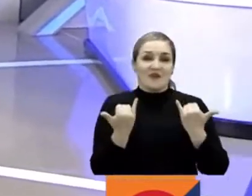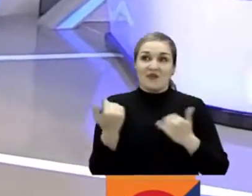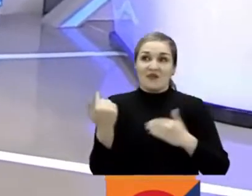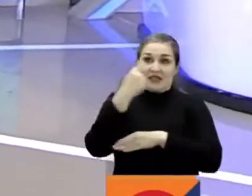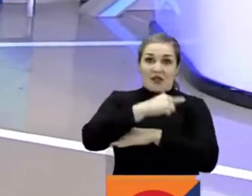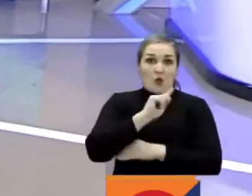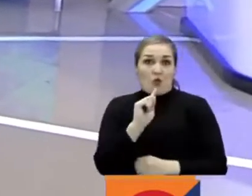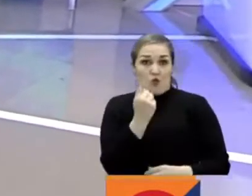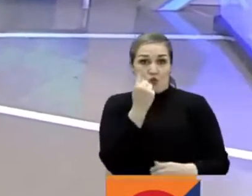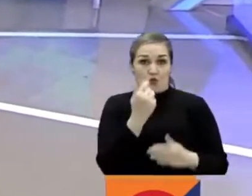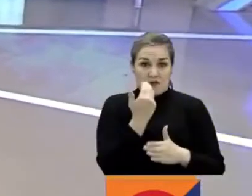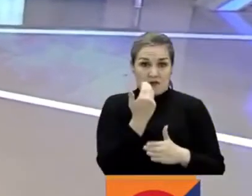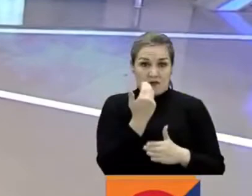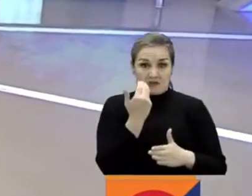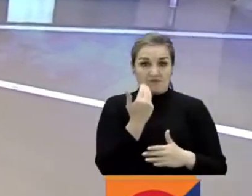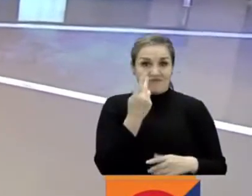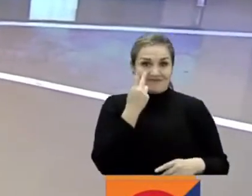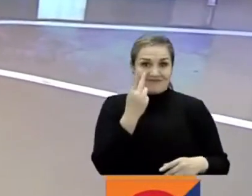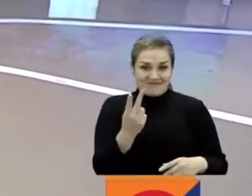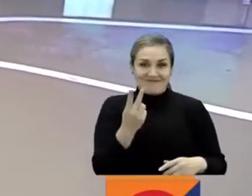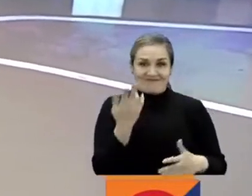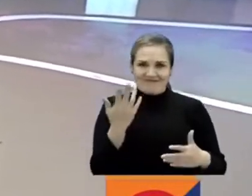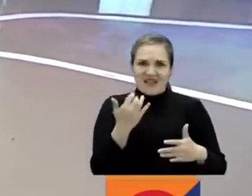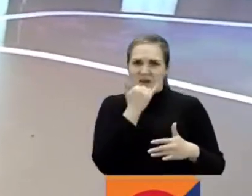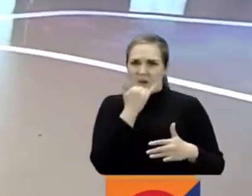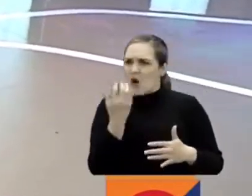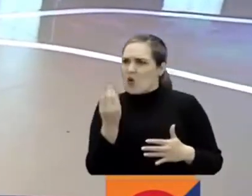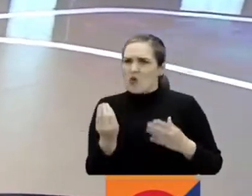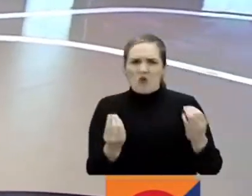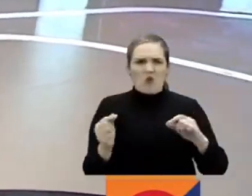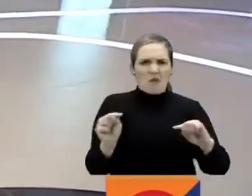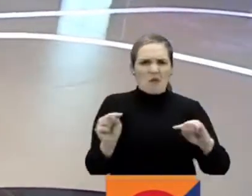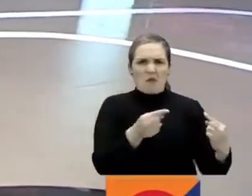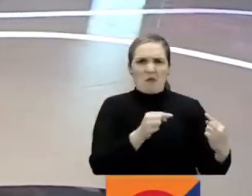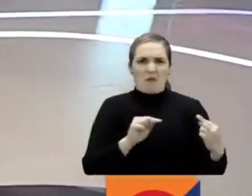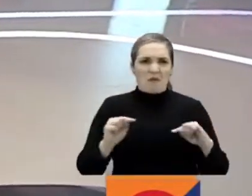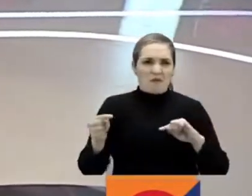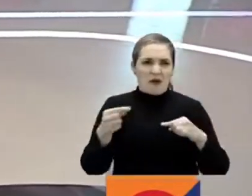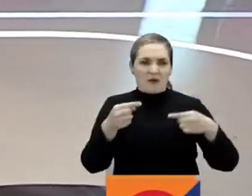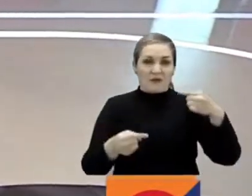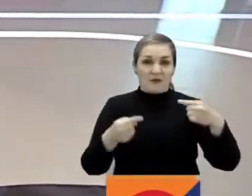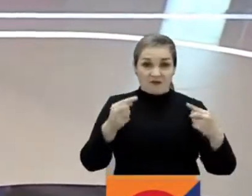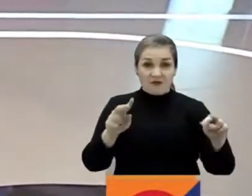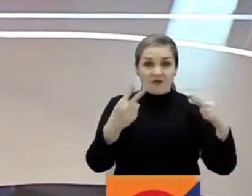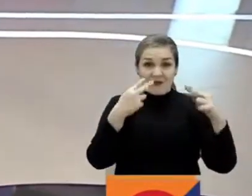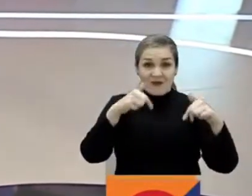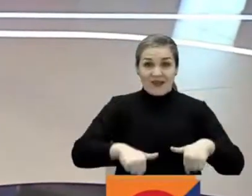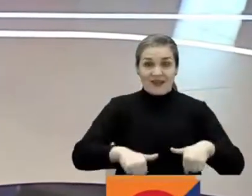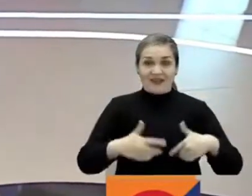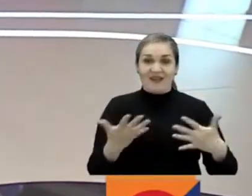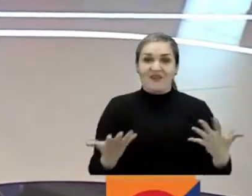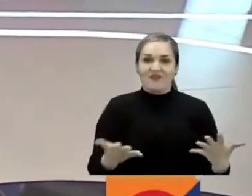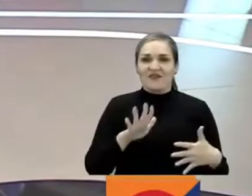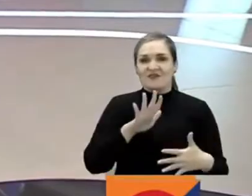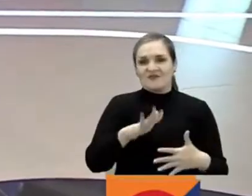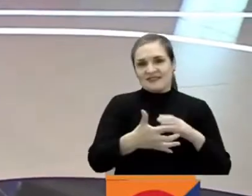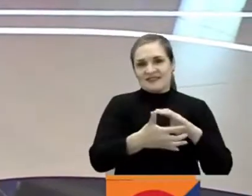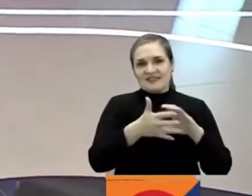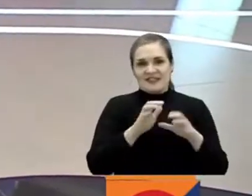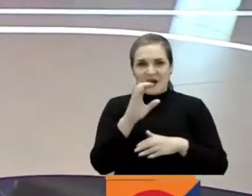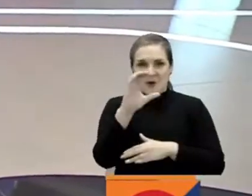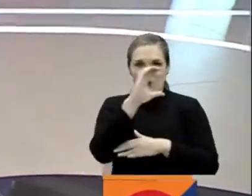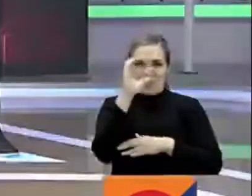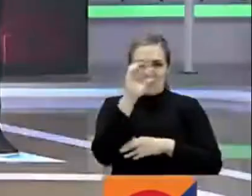obviamente ustedes lo han visto, todo lo que pasa en estos Juegos Suramericanos acá en Señal Colombia, donde Señal Colombia Deportes tiene una